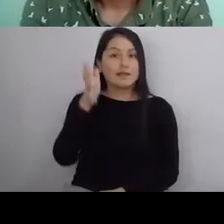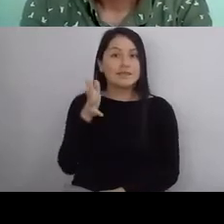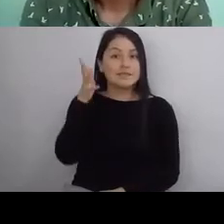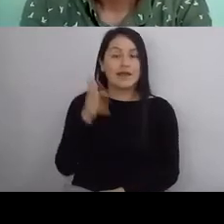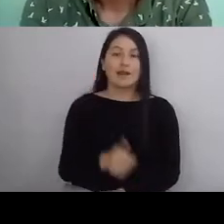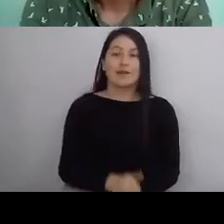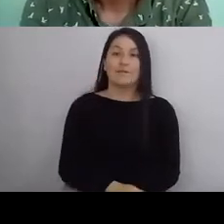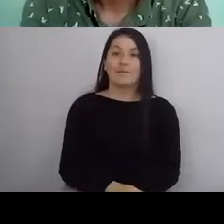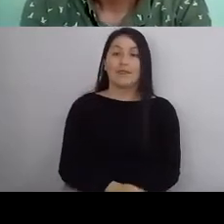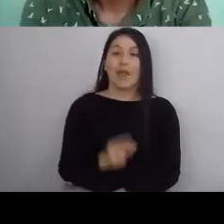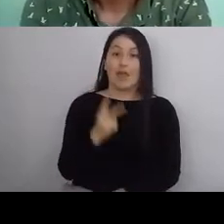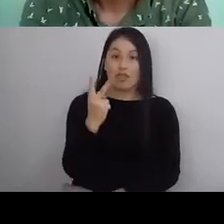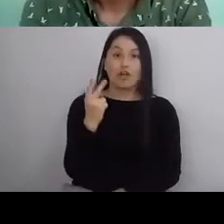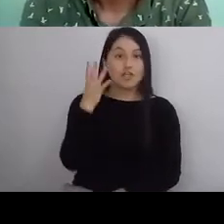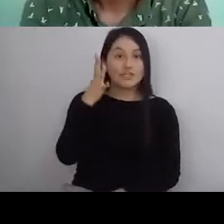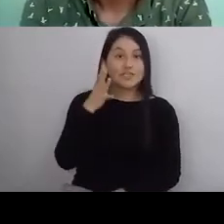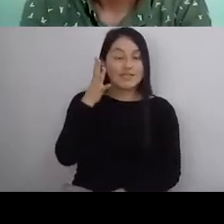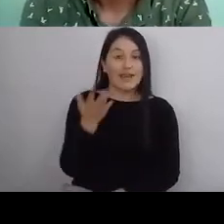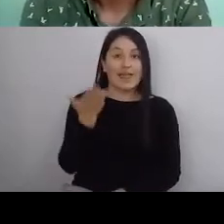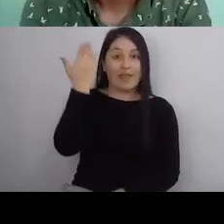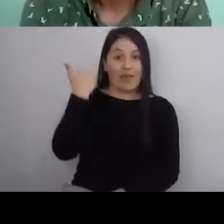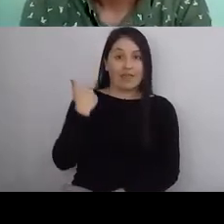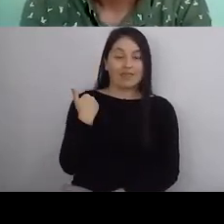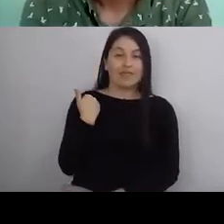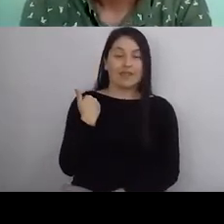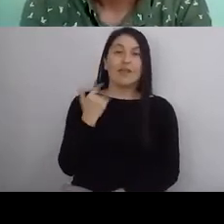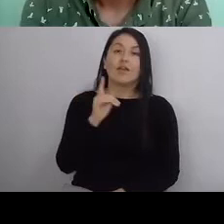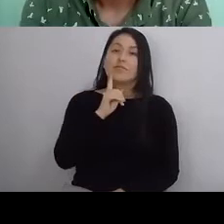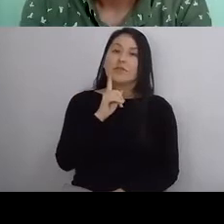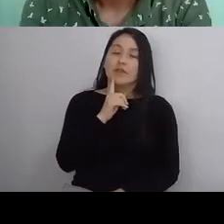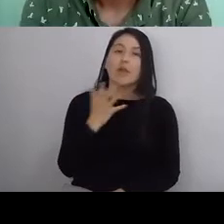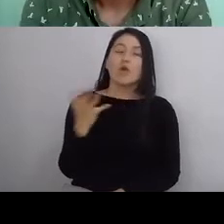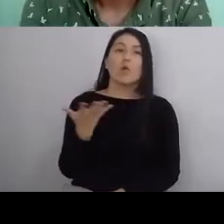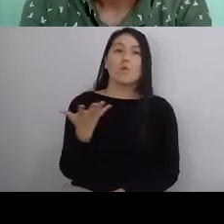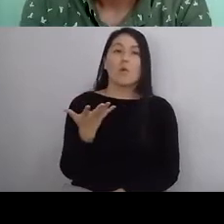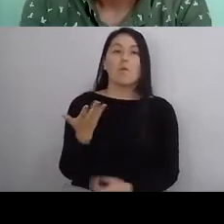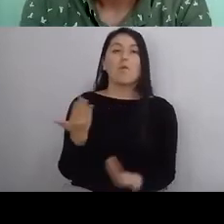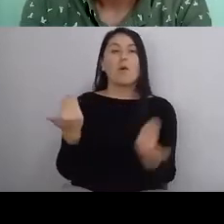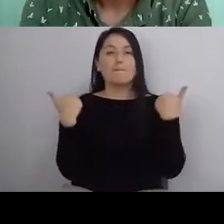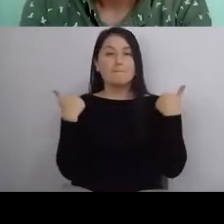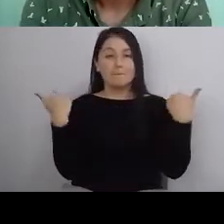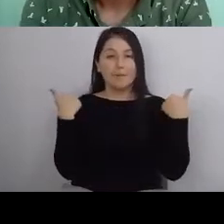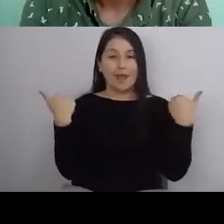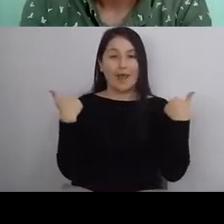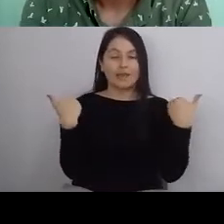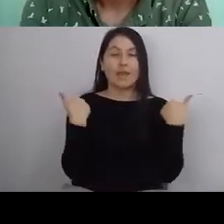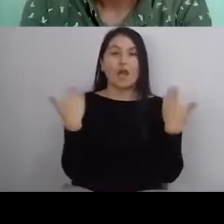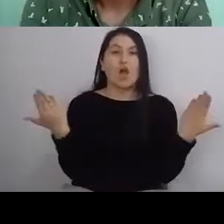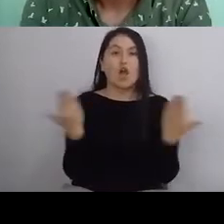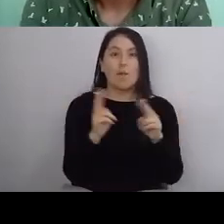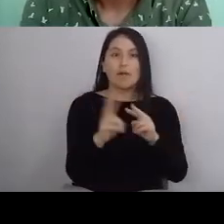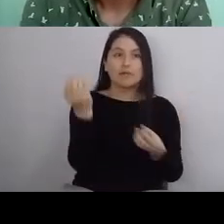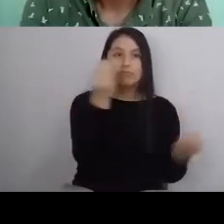Las 2 charlas anteriores tenían un componente, eran bastante prácticas, por decir una forma, cómo creamos un